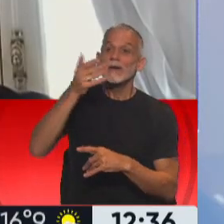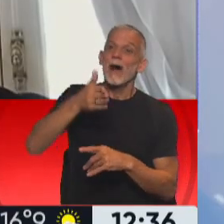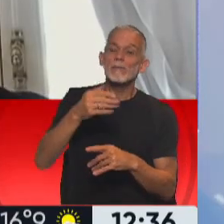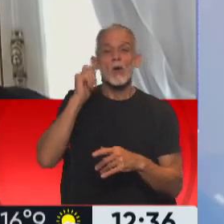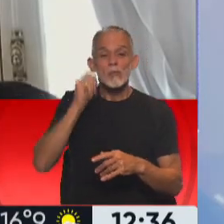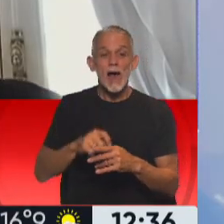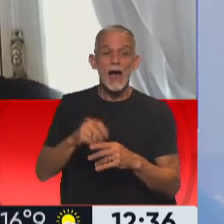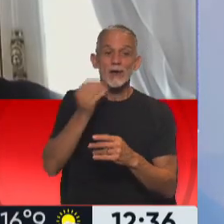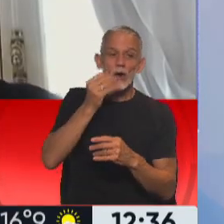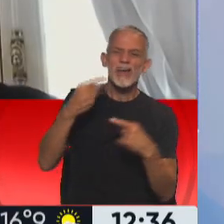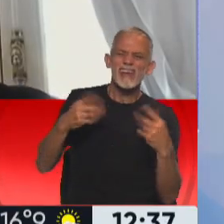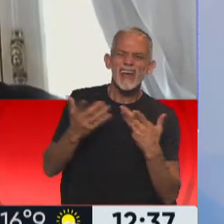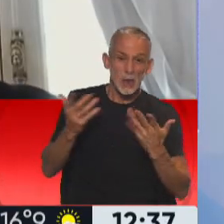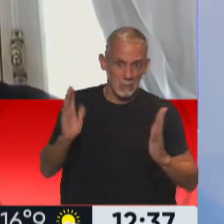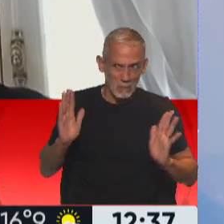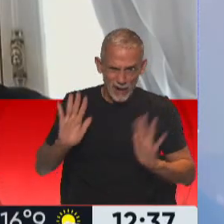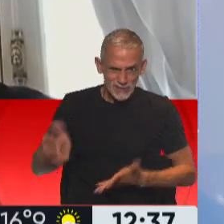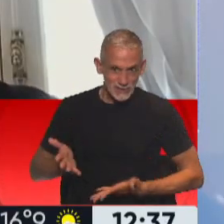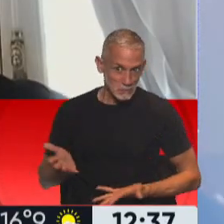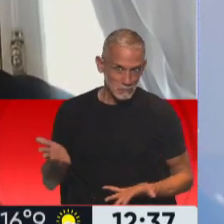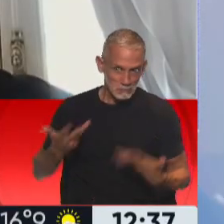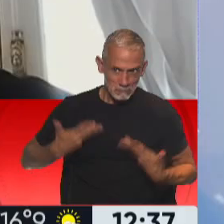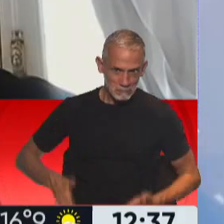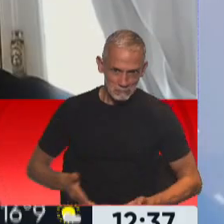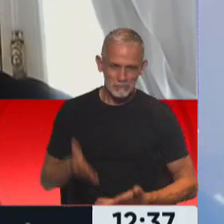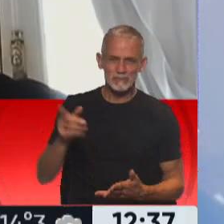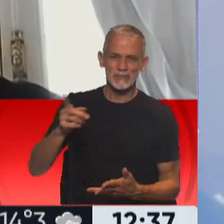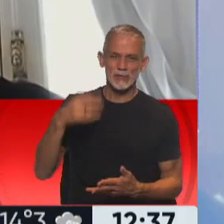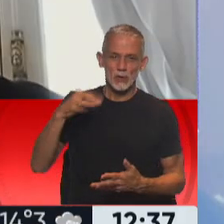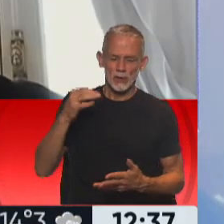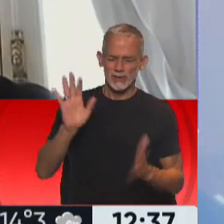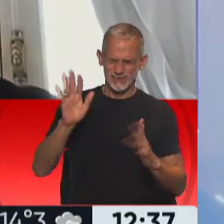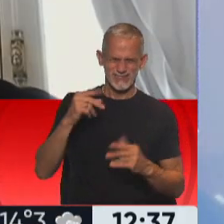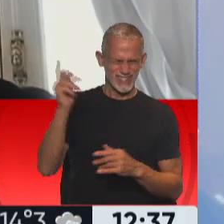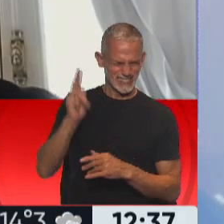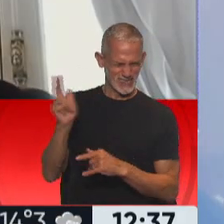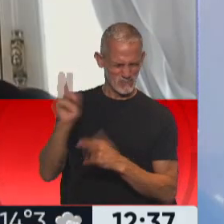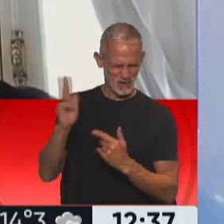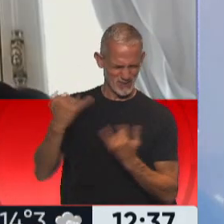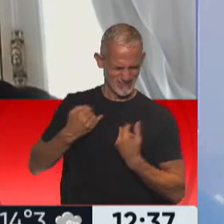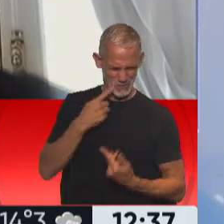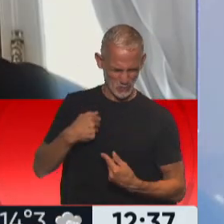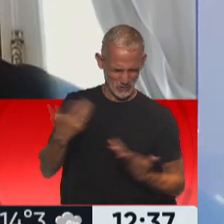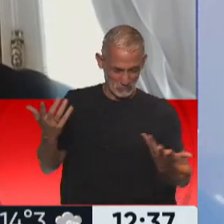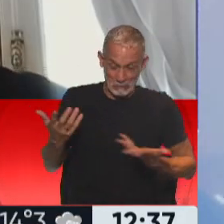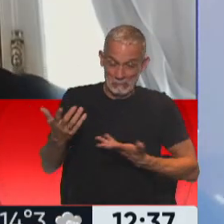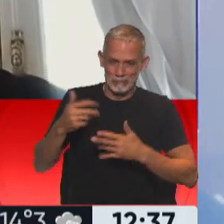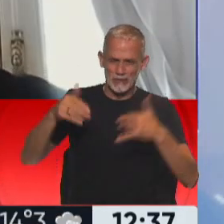vas a hacer de comer? O sea, esas cosas. Yo tenía que pellizcarme para que, yo cuando colgué,